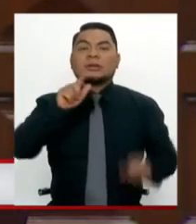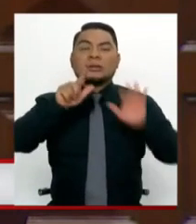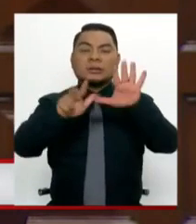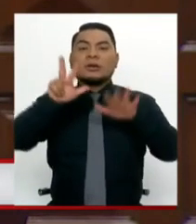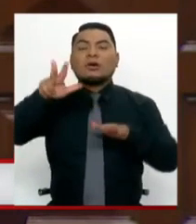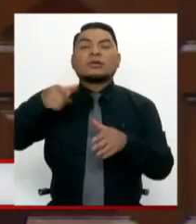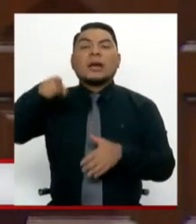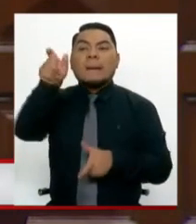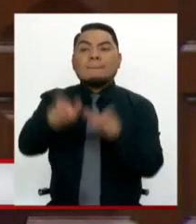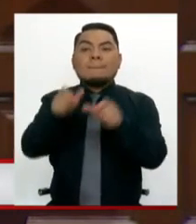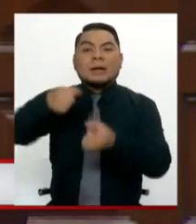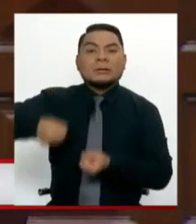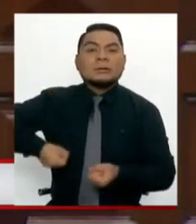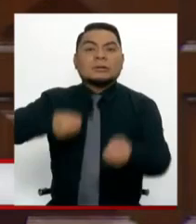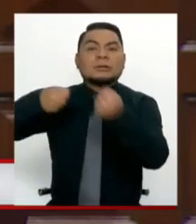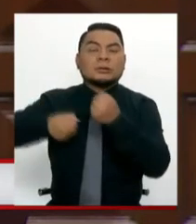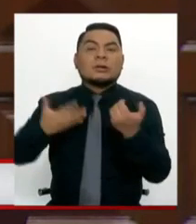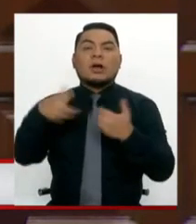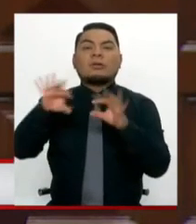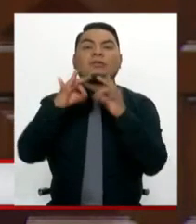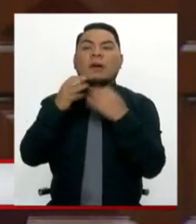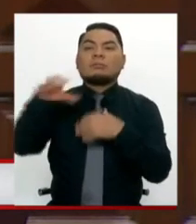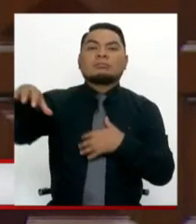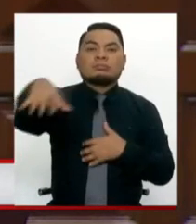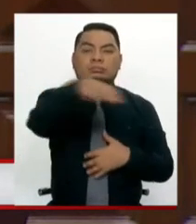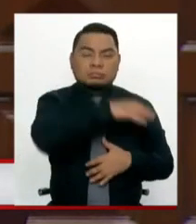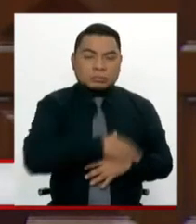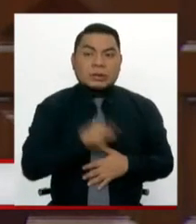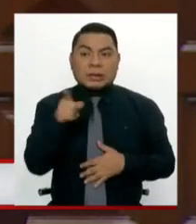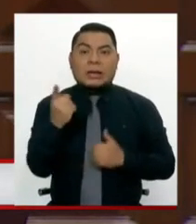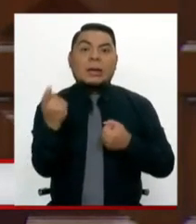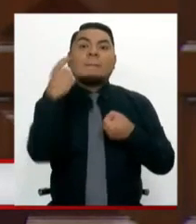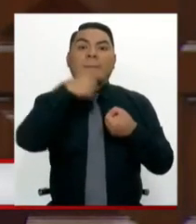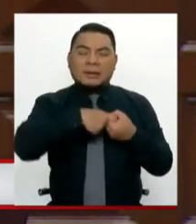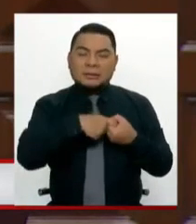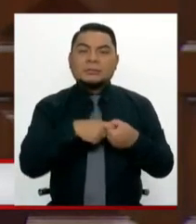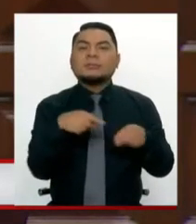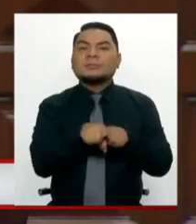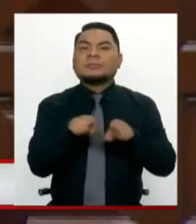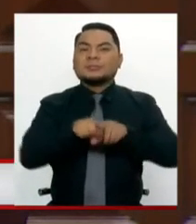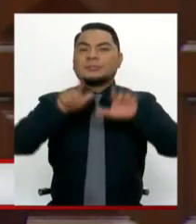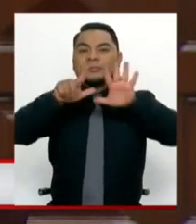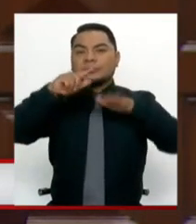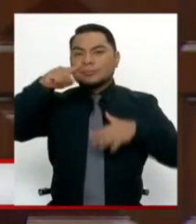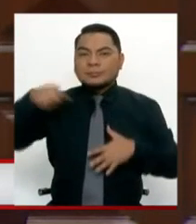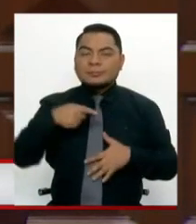21.278 productores de la agricultura familiar, con la participación de